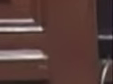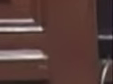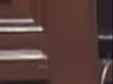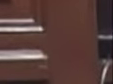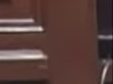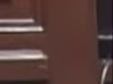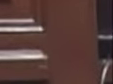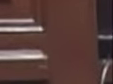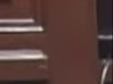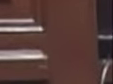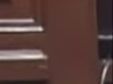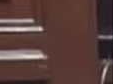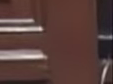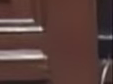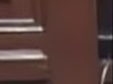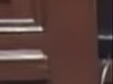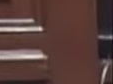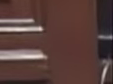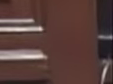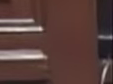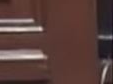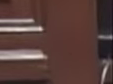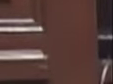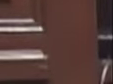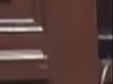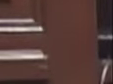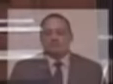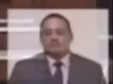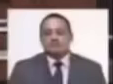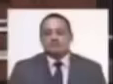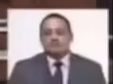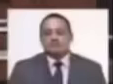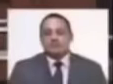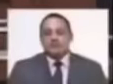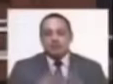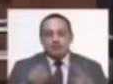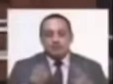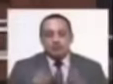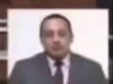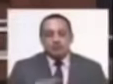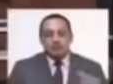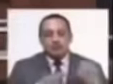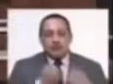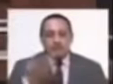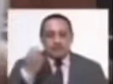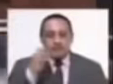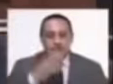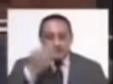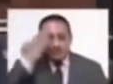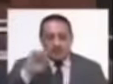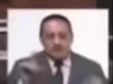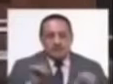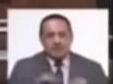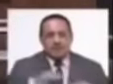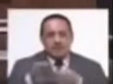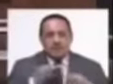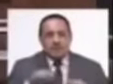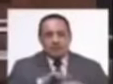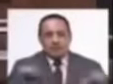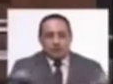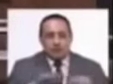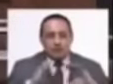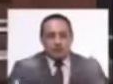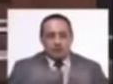a la representación nacional lo que ha sucedido, porque existe una responsabilidad política muy clara en este aspecto. Señora presidenta,